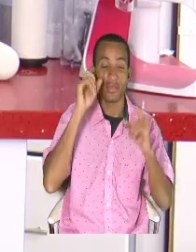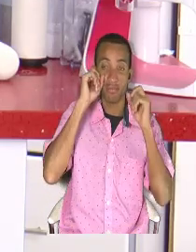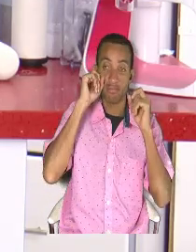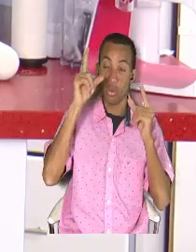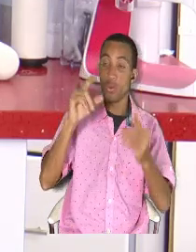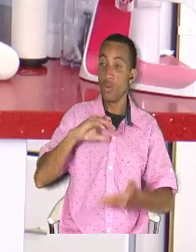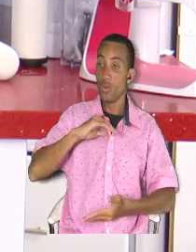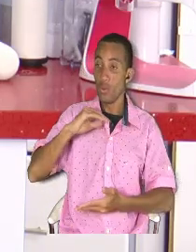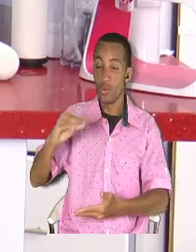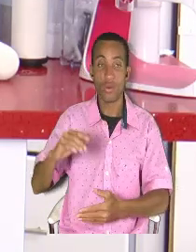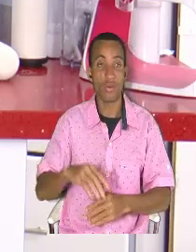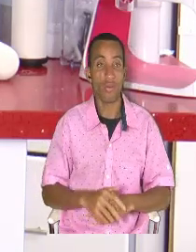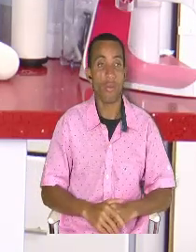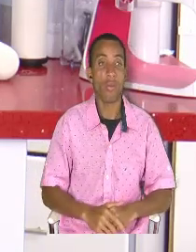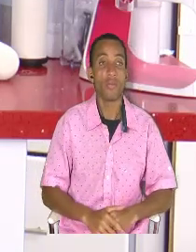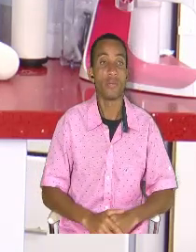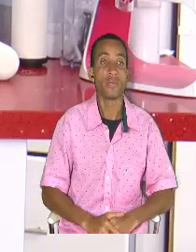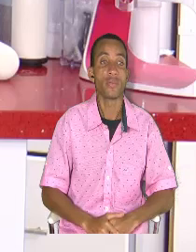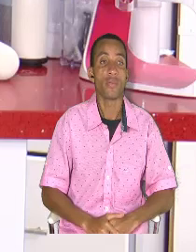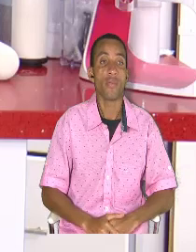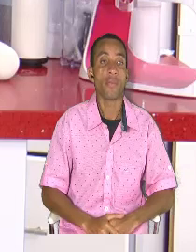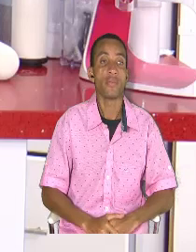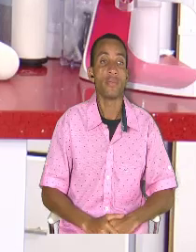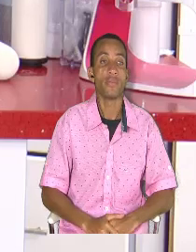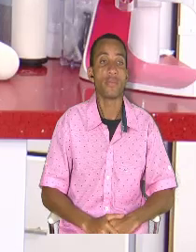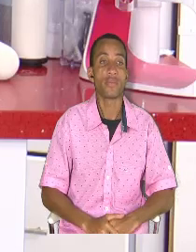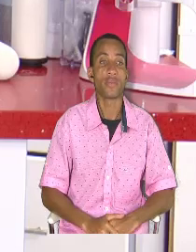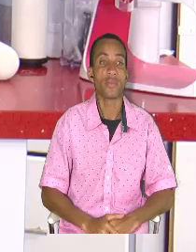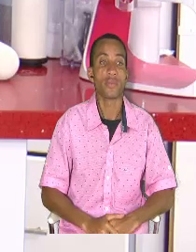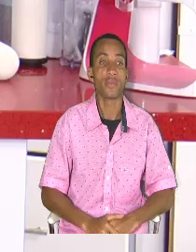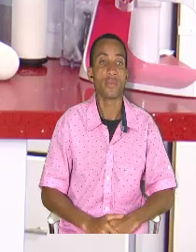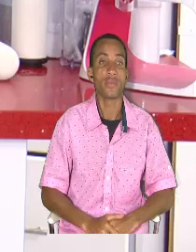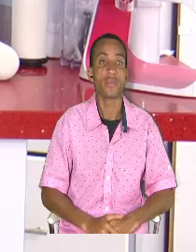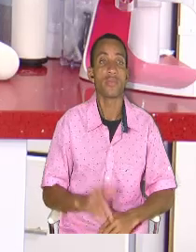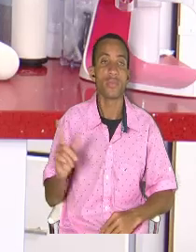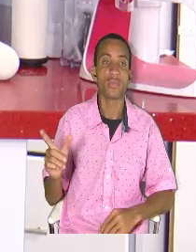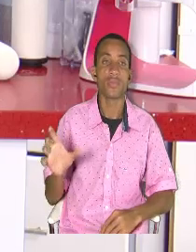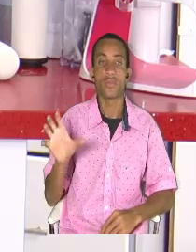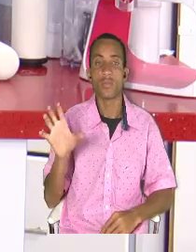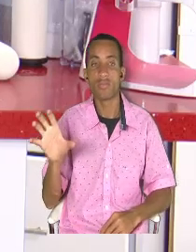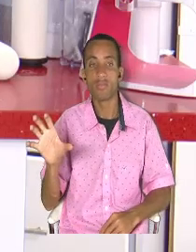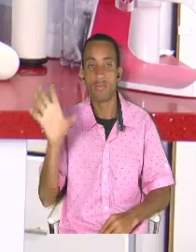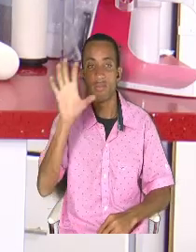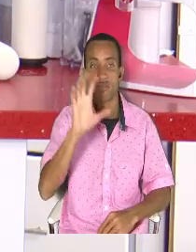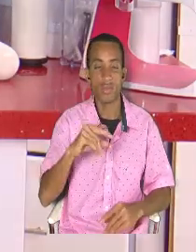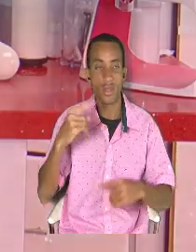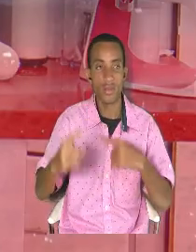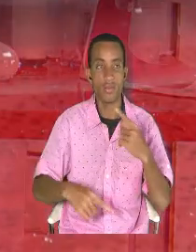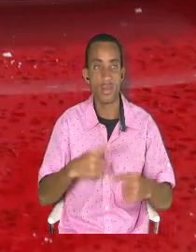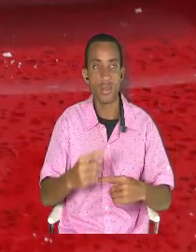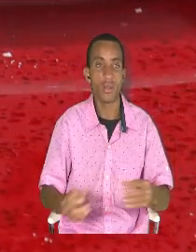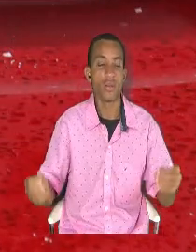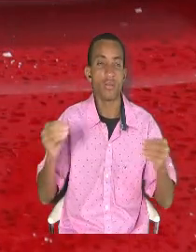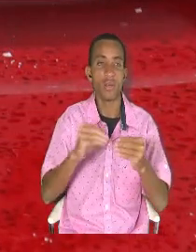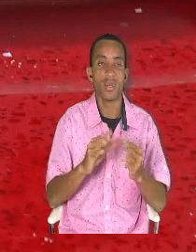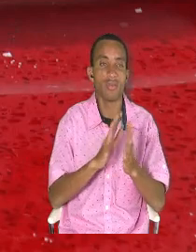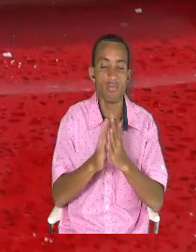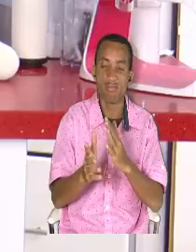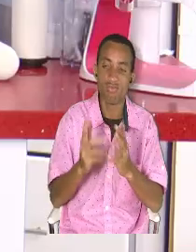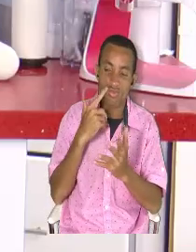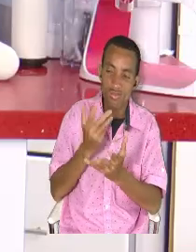¿sí? Super. Bueno, Miguel, ¿y qué más tiene que contarnos sobre nuestros filtros? O sea, yo quiero que usted le diga a la gente de Barranca, les recomiendo este filtro